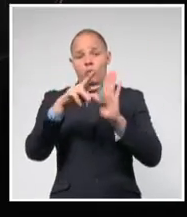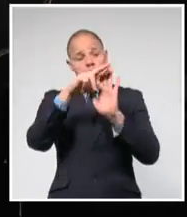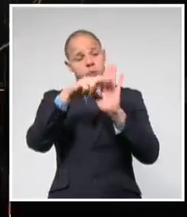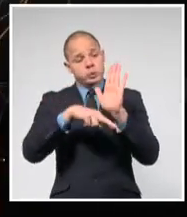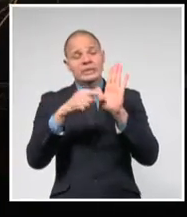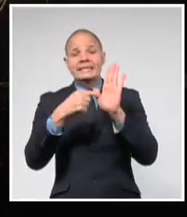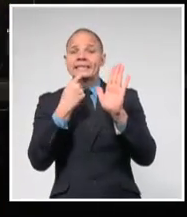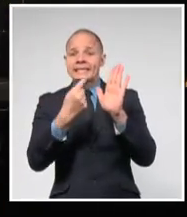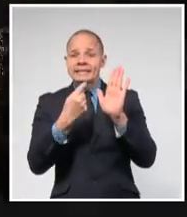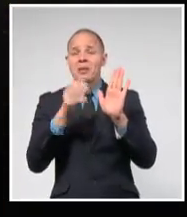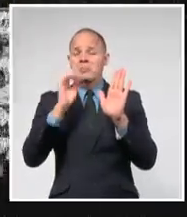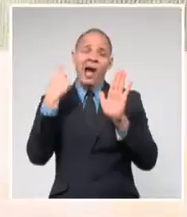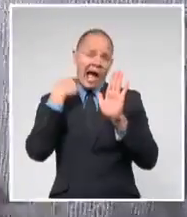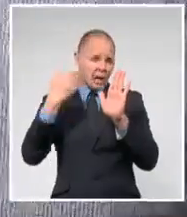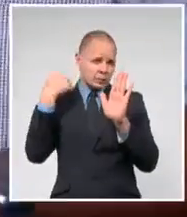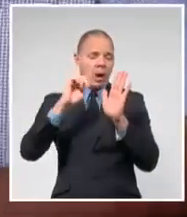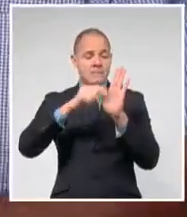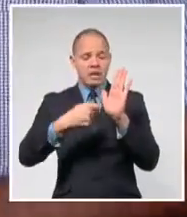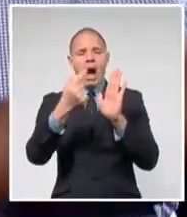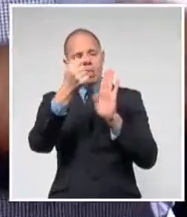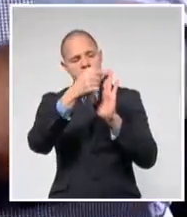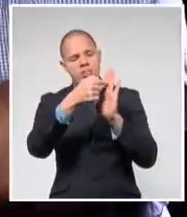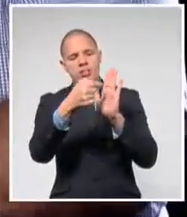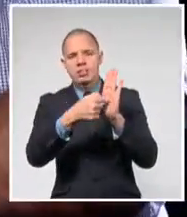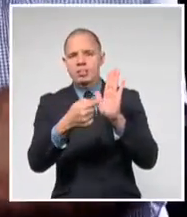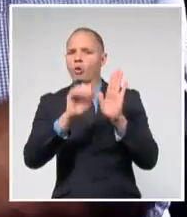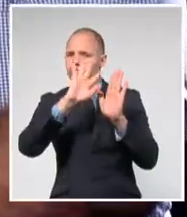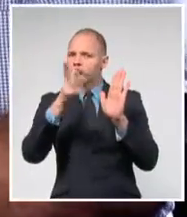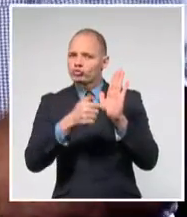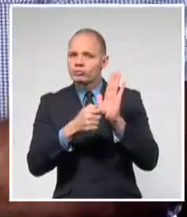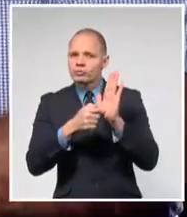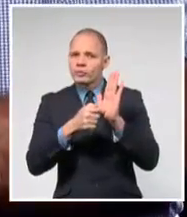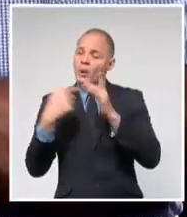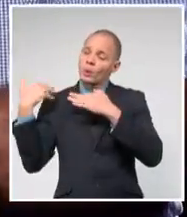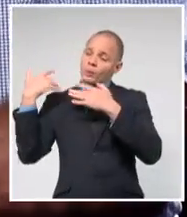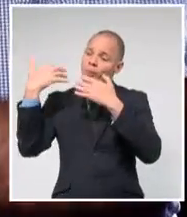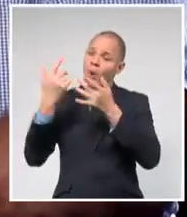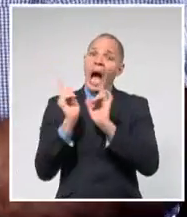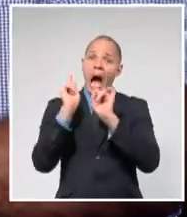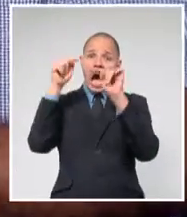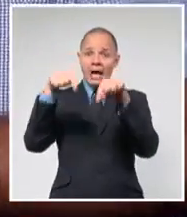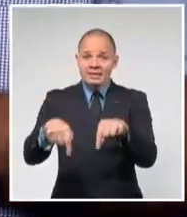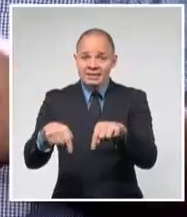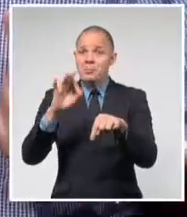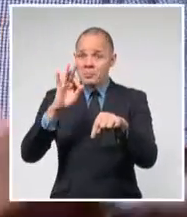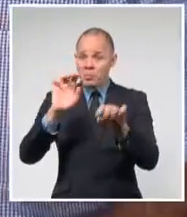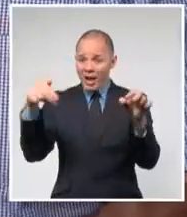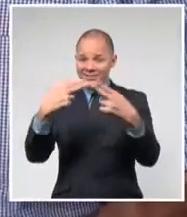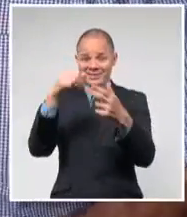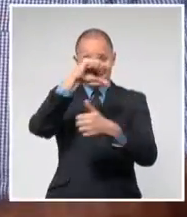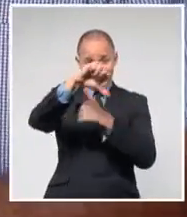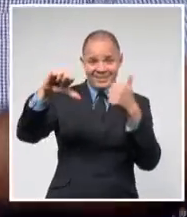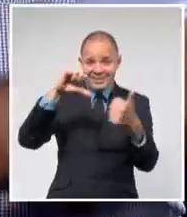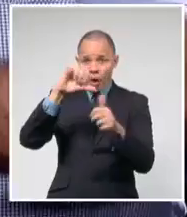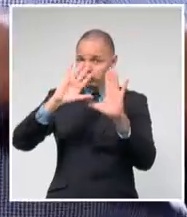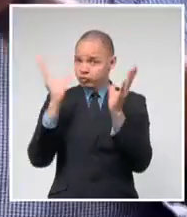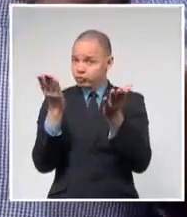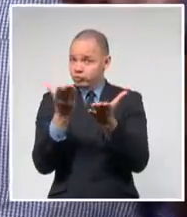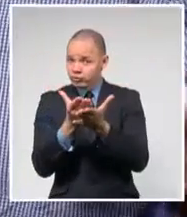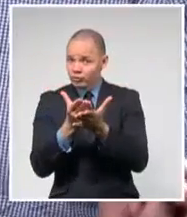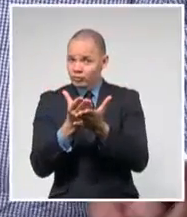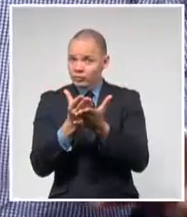pacto de 1947, y eso es lo que explica que hasta el día de hoy la Serie del Caribe y la organización que la dirige